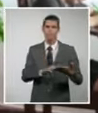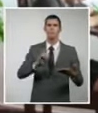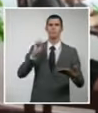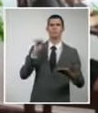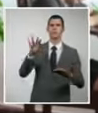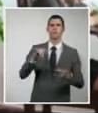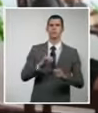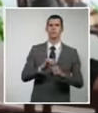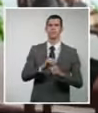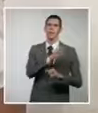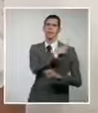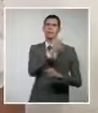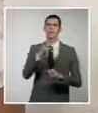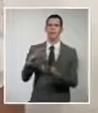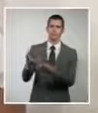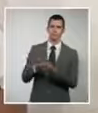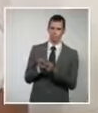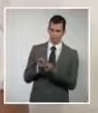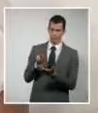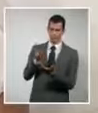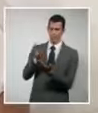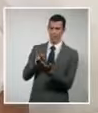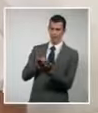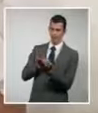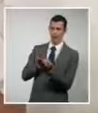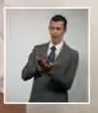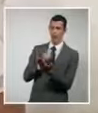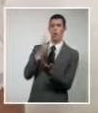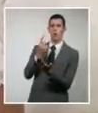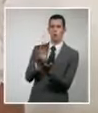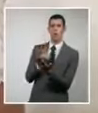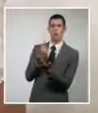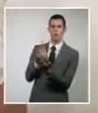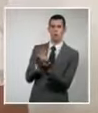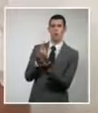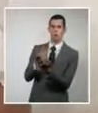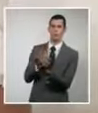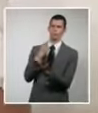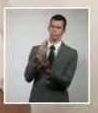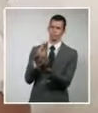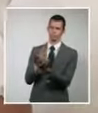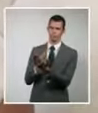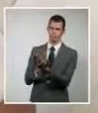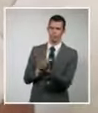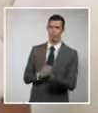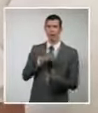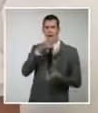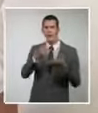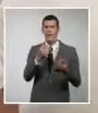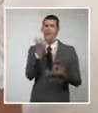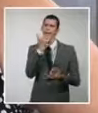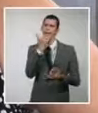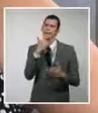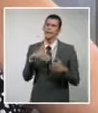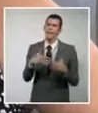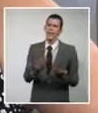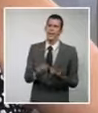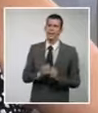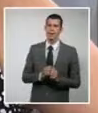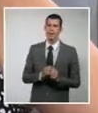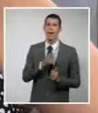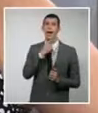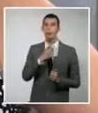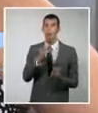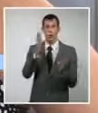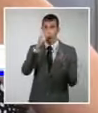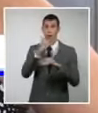maestra revisa uno por uno. Ahí le corrijo si tiene algún error, si no tiene errores, si no tiene dificultad, los felicito. Esto ha sido una